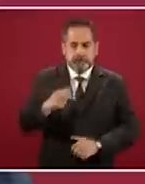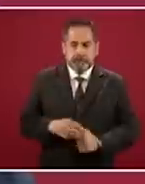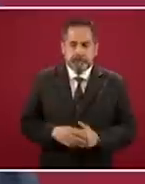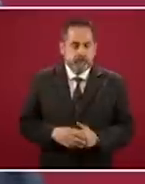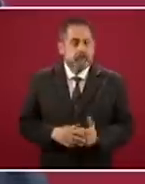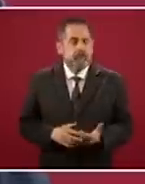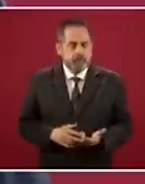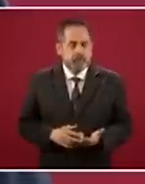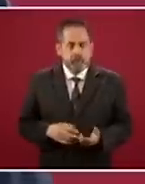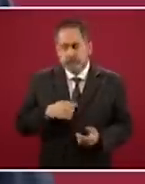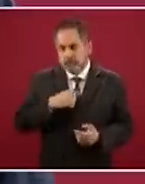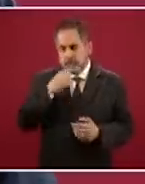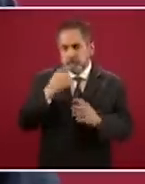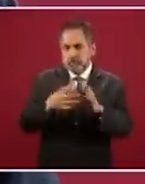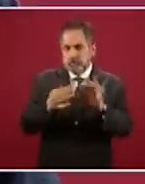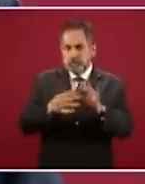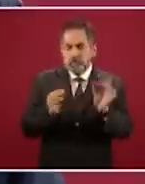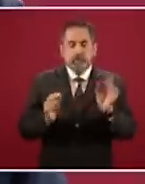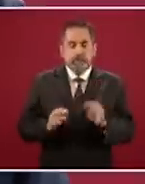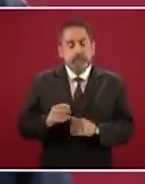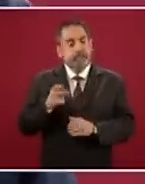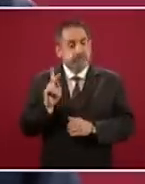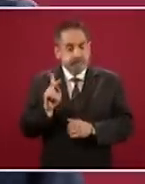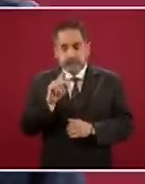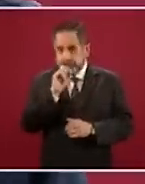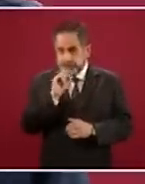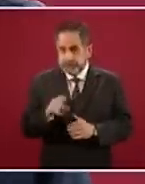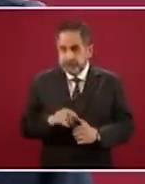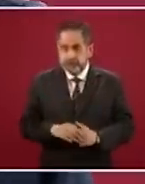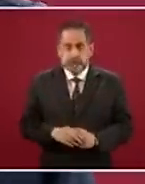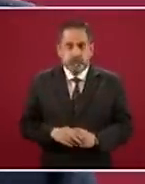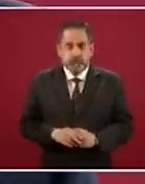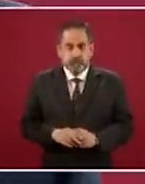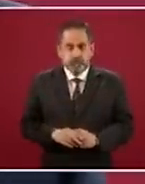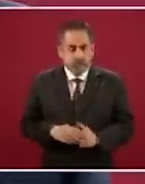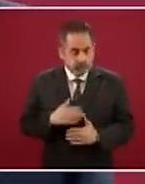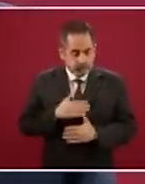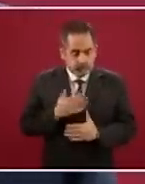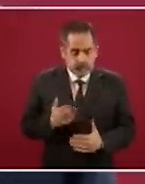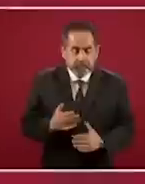Eso es lo que puedo comentarte. De todas formas, estamos